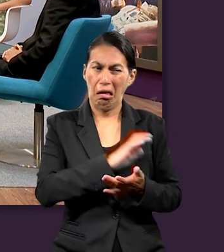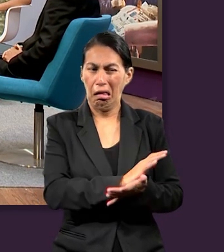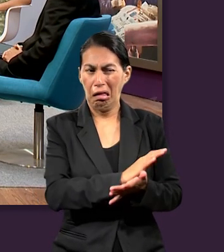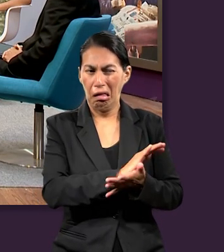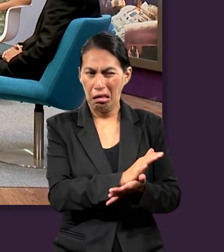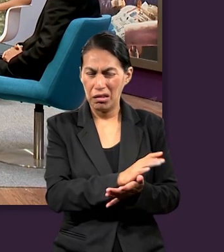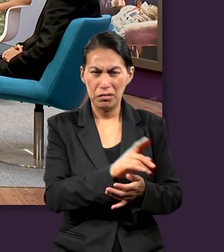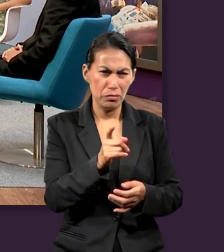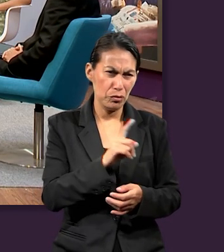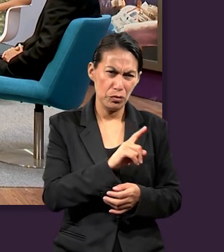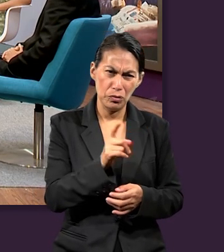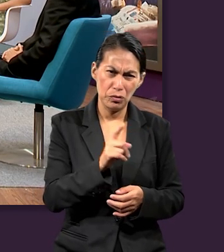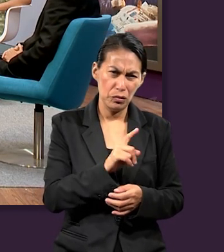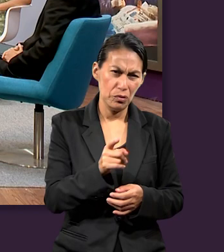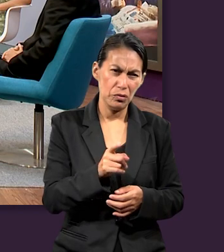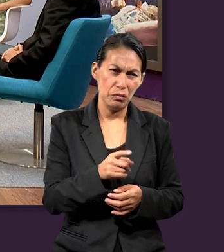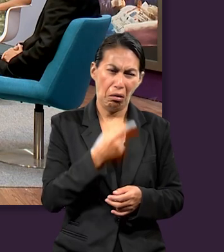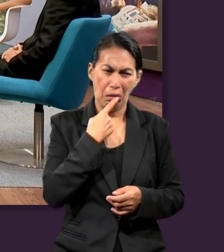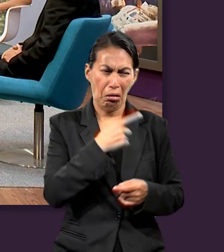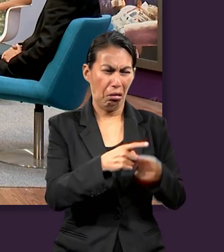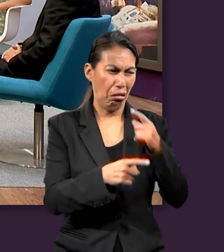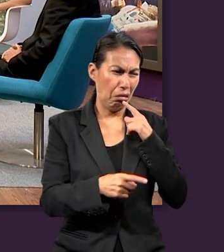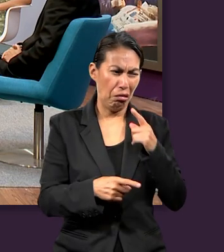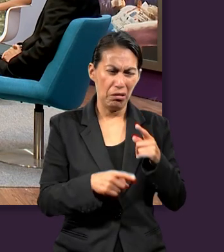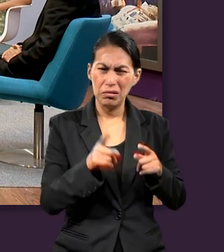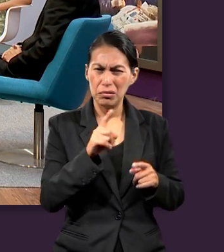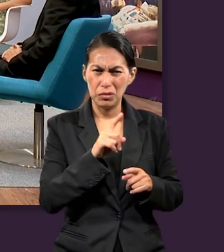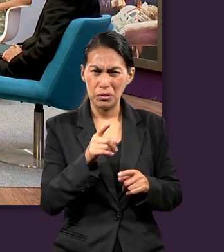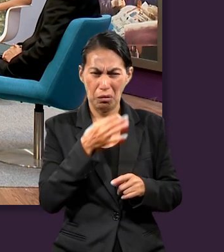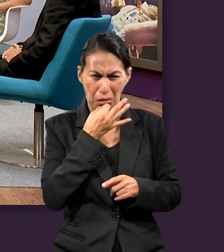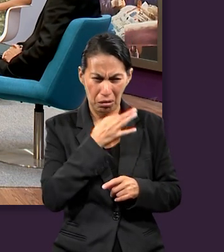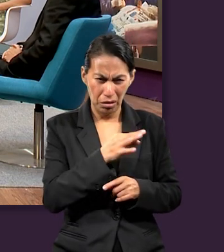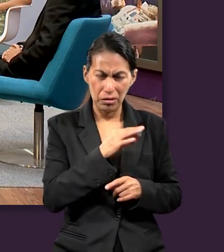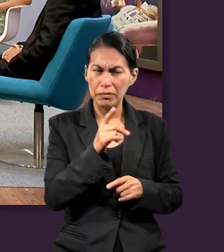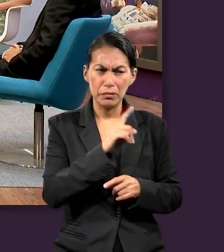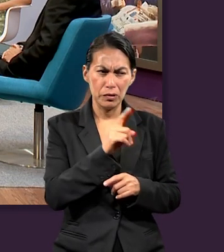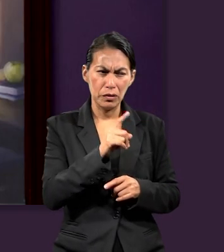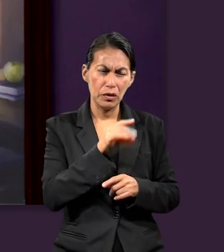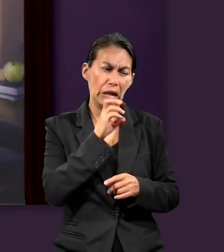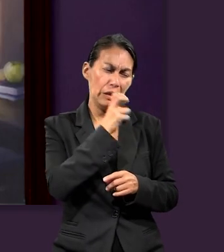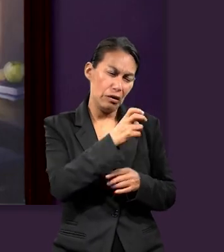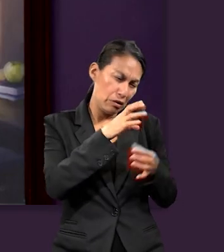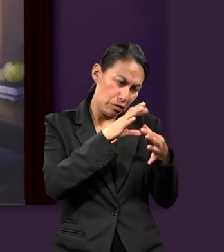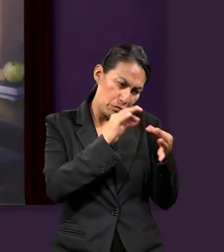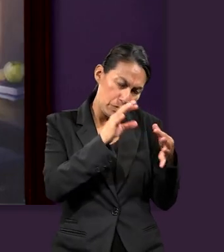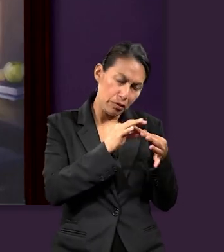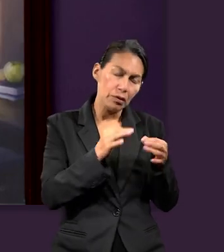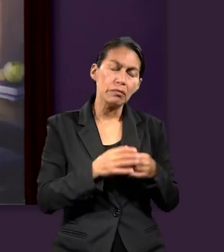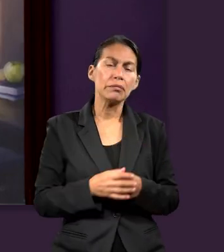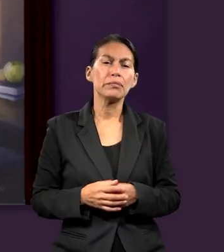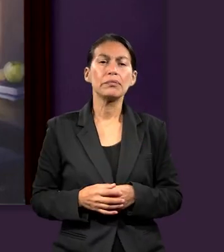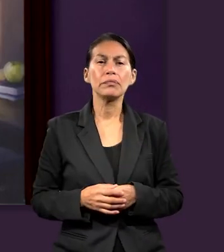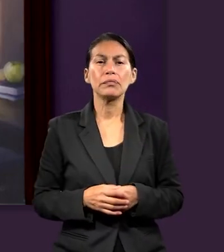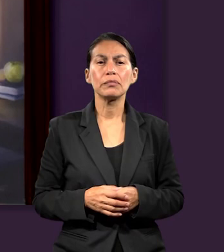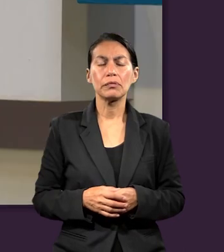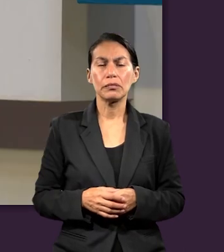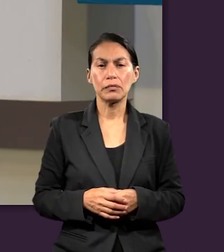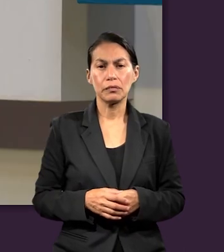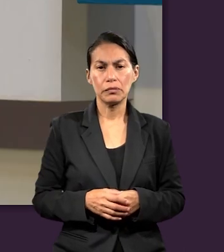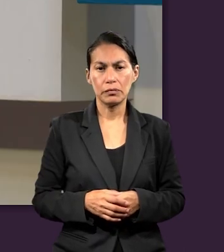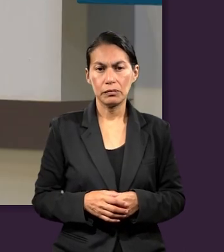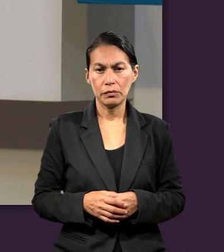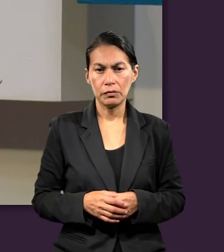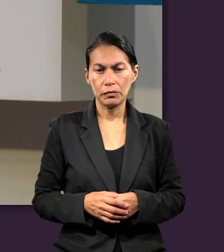sentido peyorativo no es un sentido de insulto sino es un sentido descriptivo verdad Muy bien